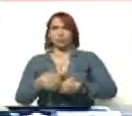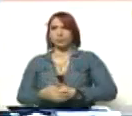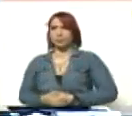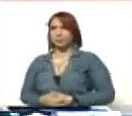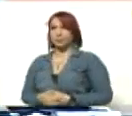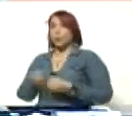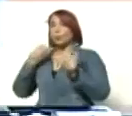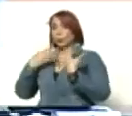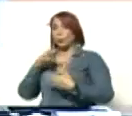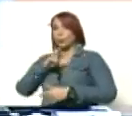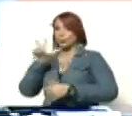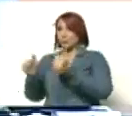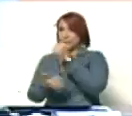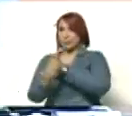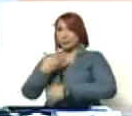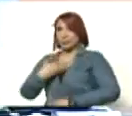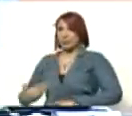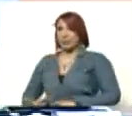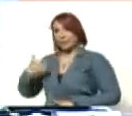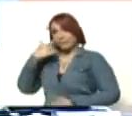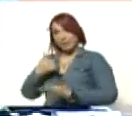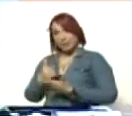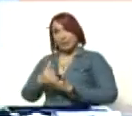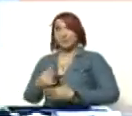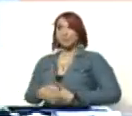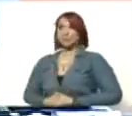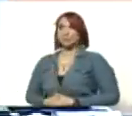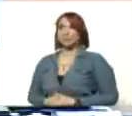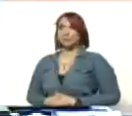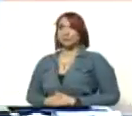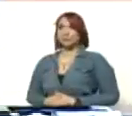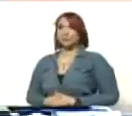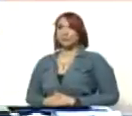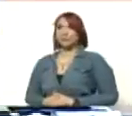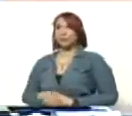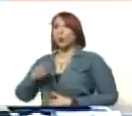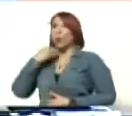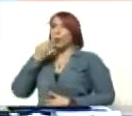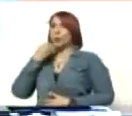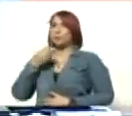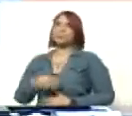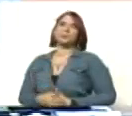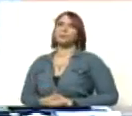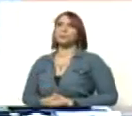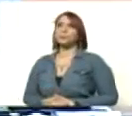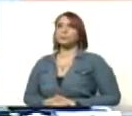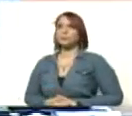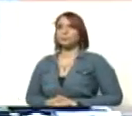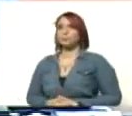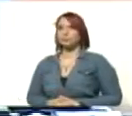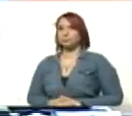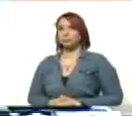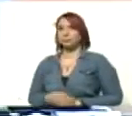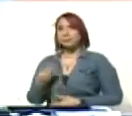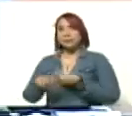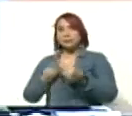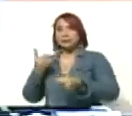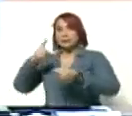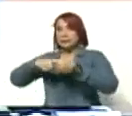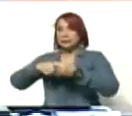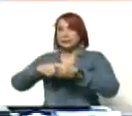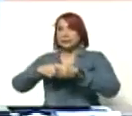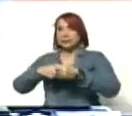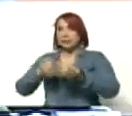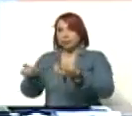bueno, vicepresidenta, fíjese, efectivamente, cuando los jóvenes hacen su ingreso y obtienen